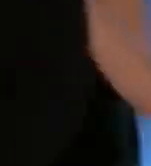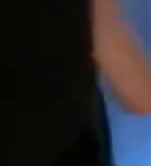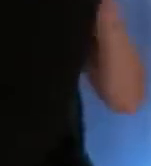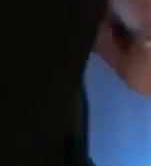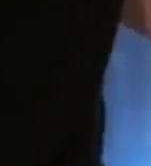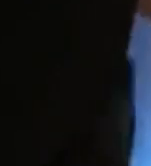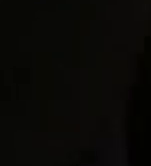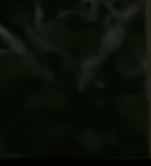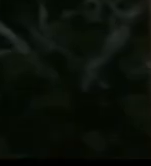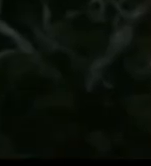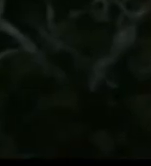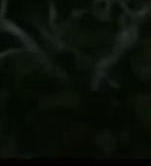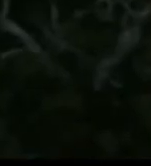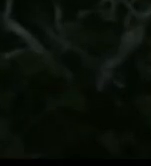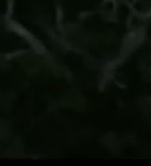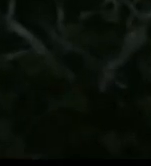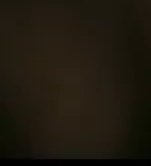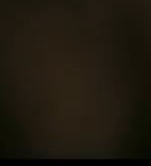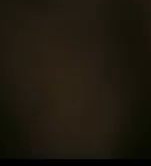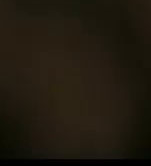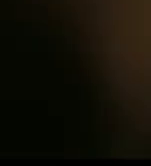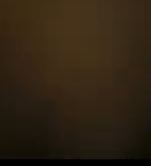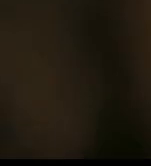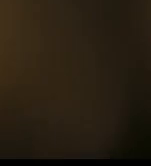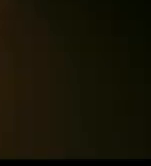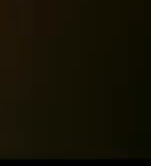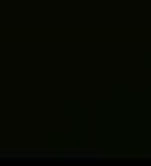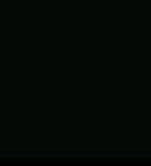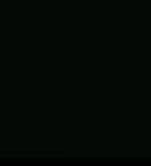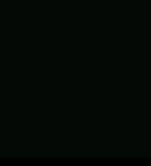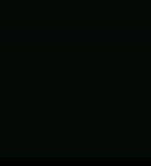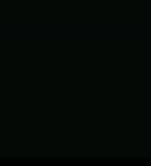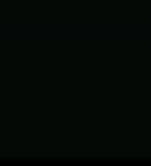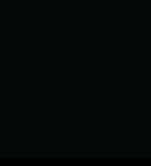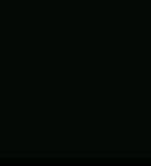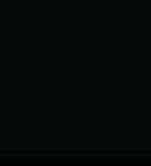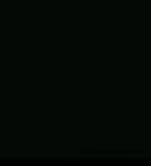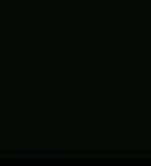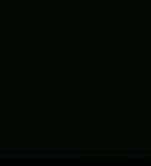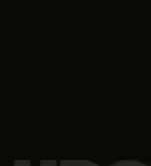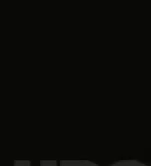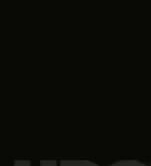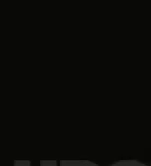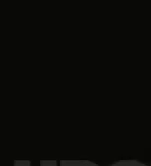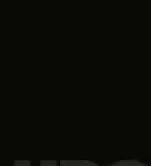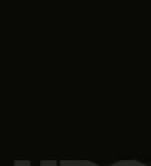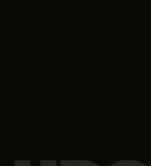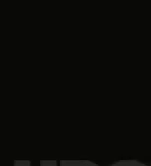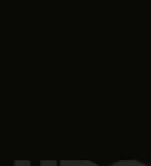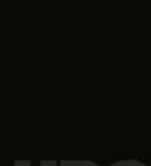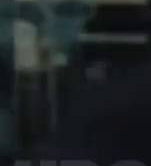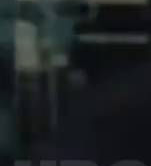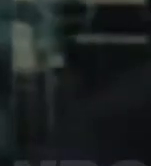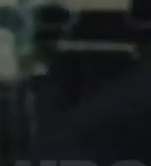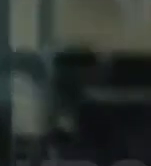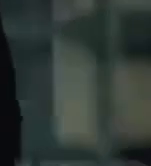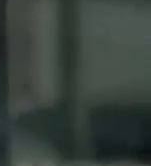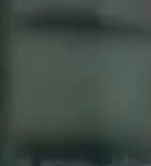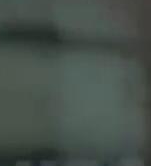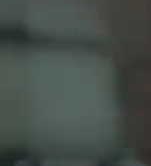Actor Principal y Secundario, Mejor Dirección y Mejor Banda Sonora Original. Por su parte, en el terreno de la televisión, la serie